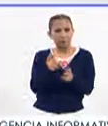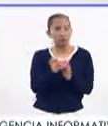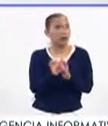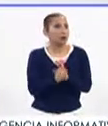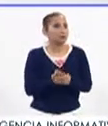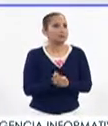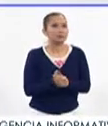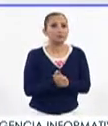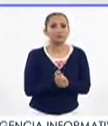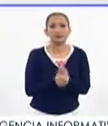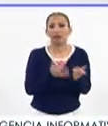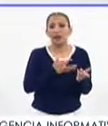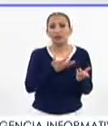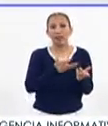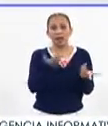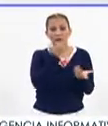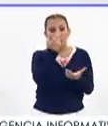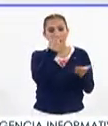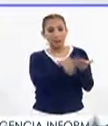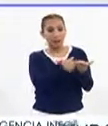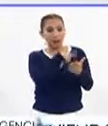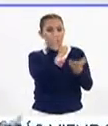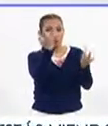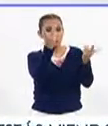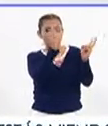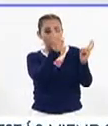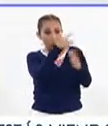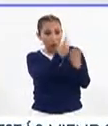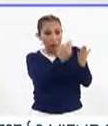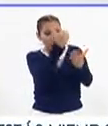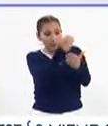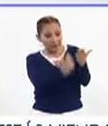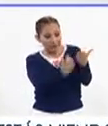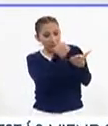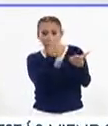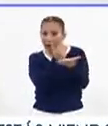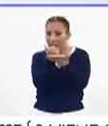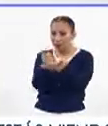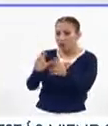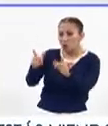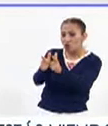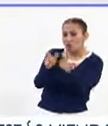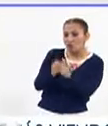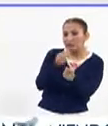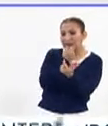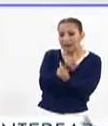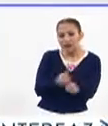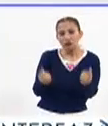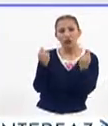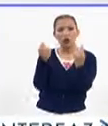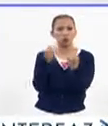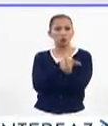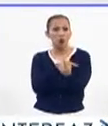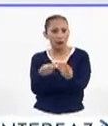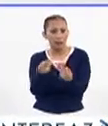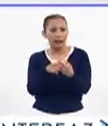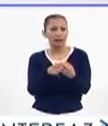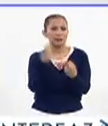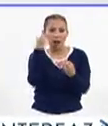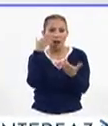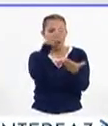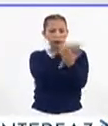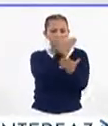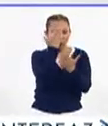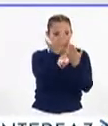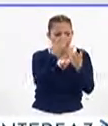a lo mejor tener las escuelas programas para poder beneficiar a poblaciones de niños con muy escasos recursos para que